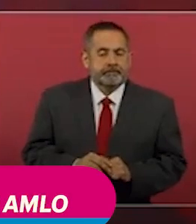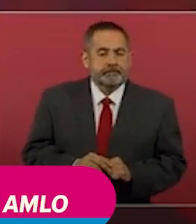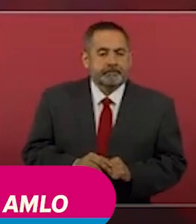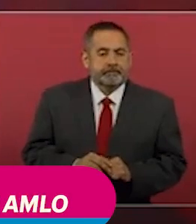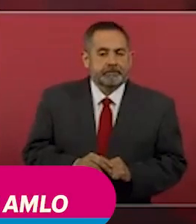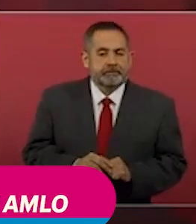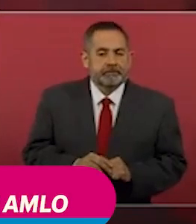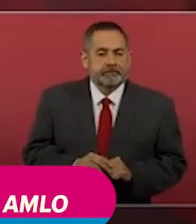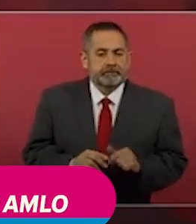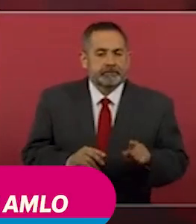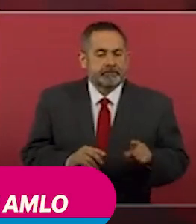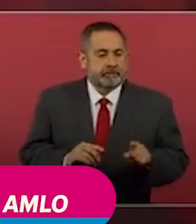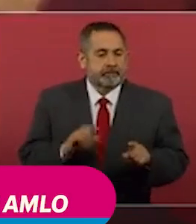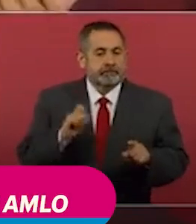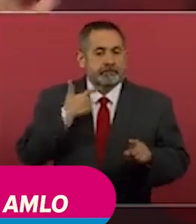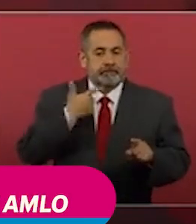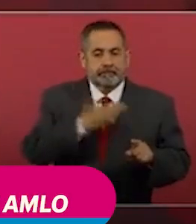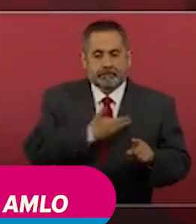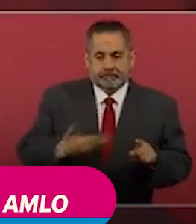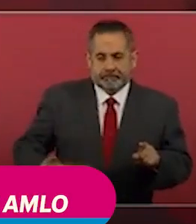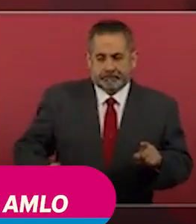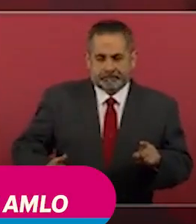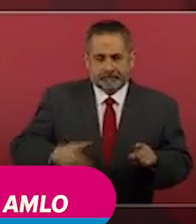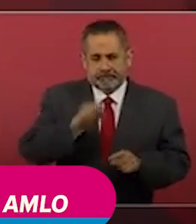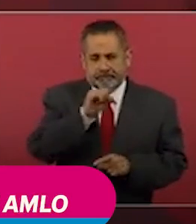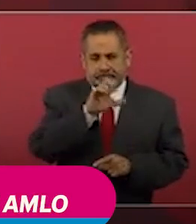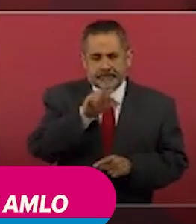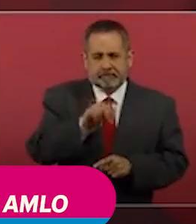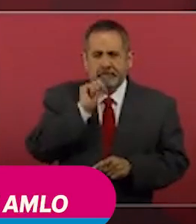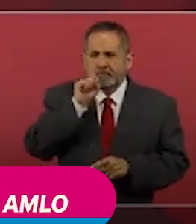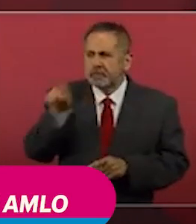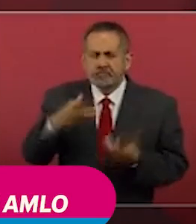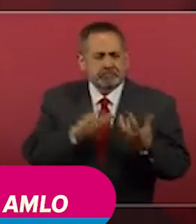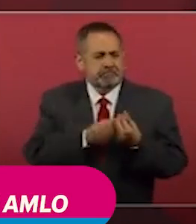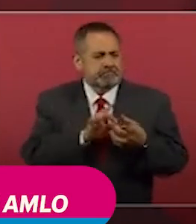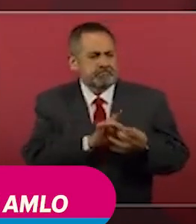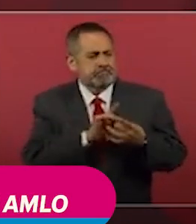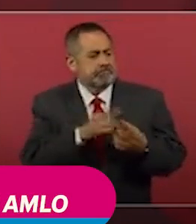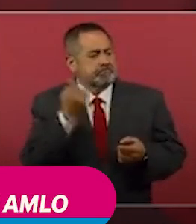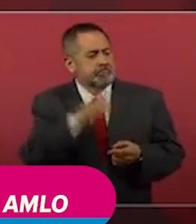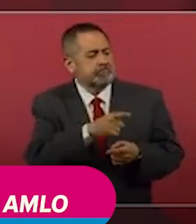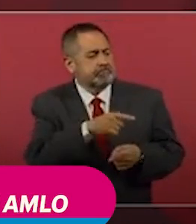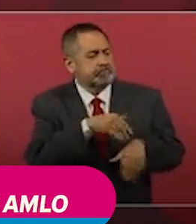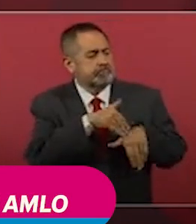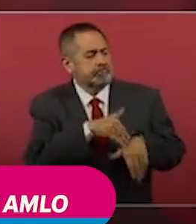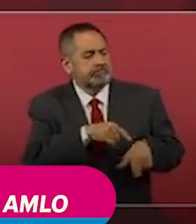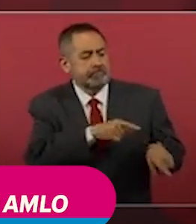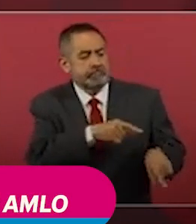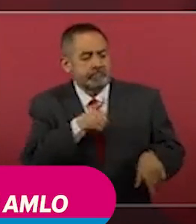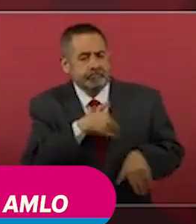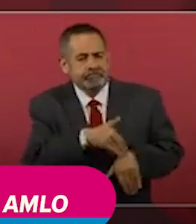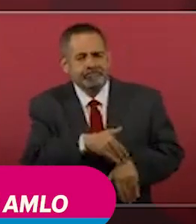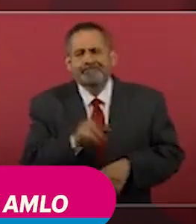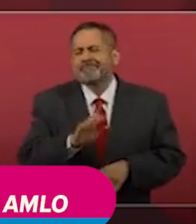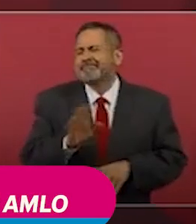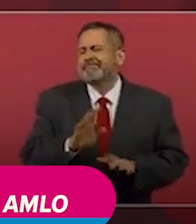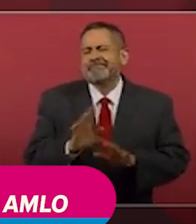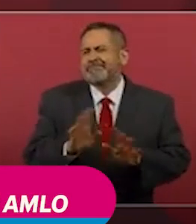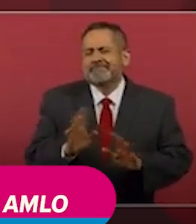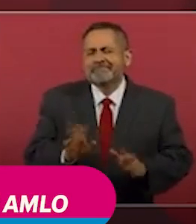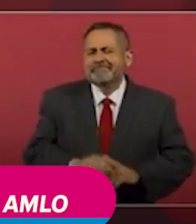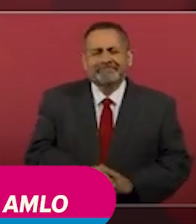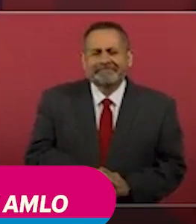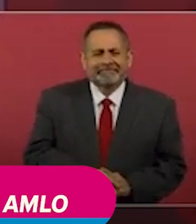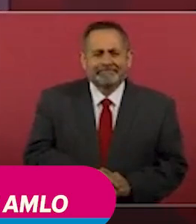de la Suprema Corte también dependía de nosotros. No, ¿sí? Yo siempre